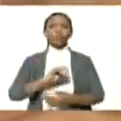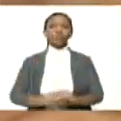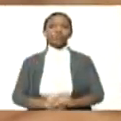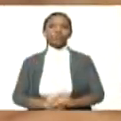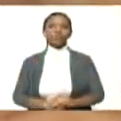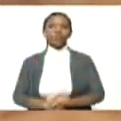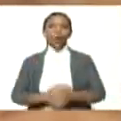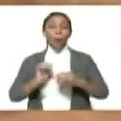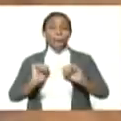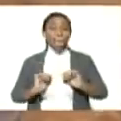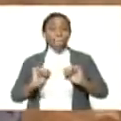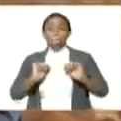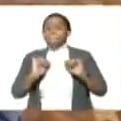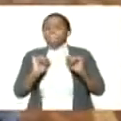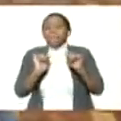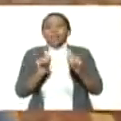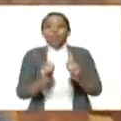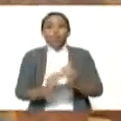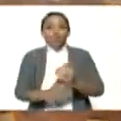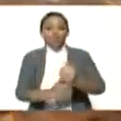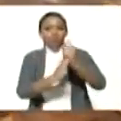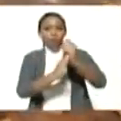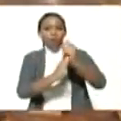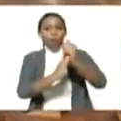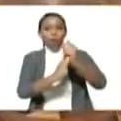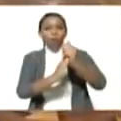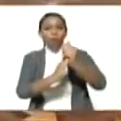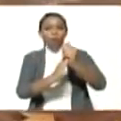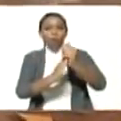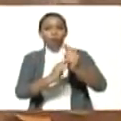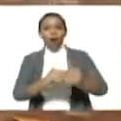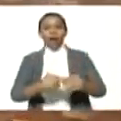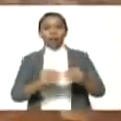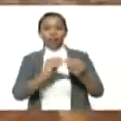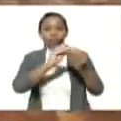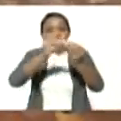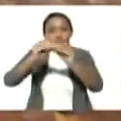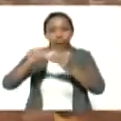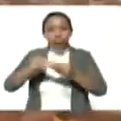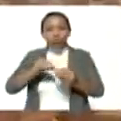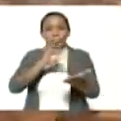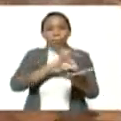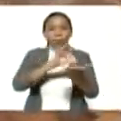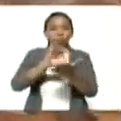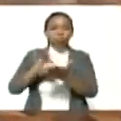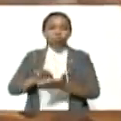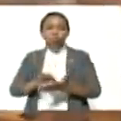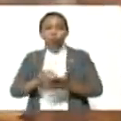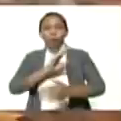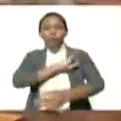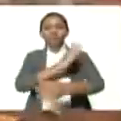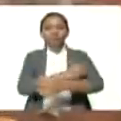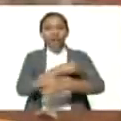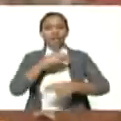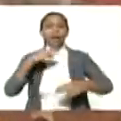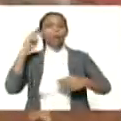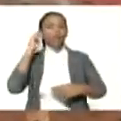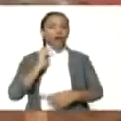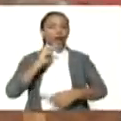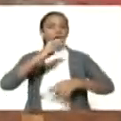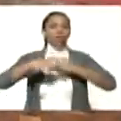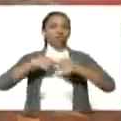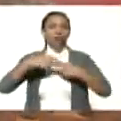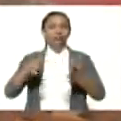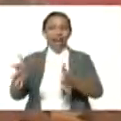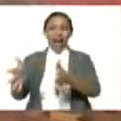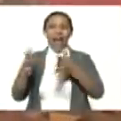cuando encabezó la plancha de las fuerzas bolivarianas y revolucionarias para